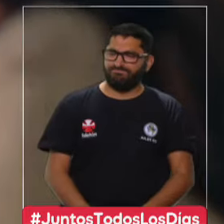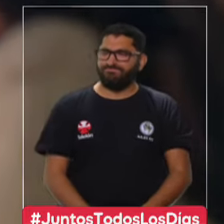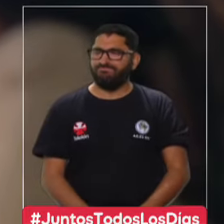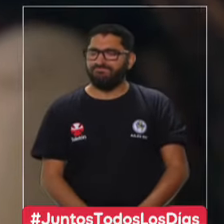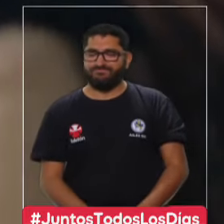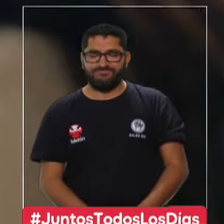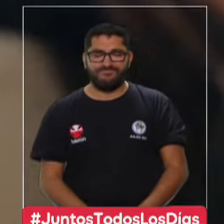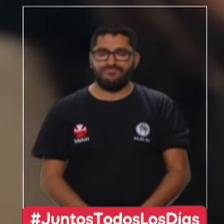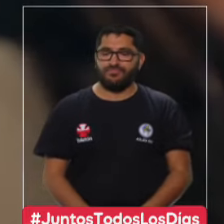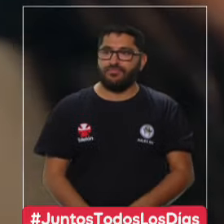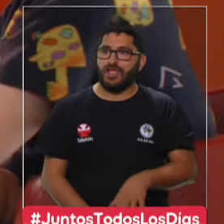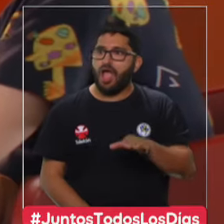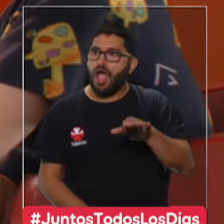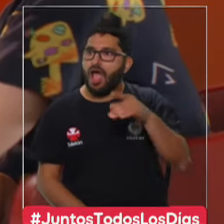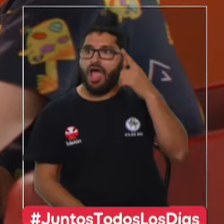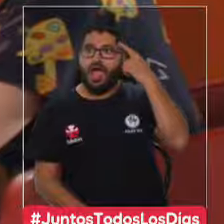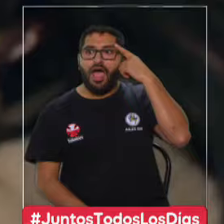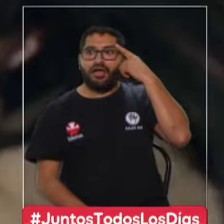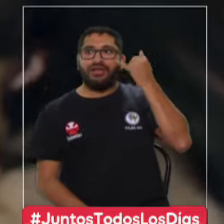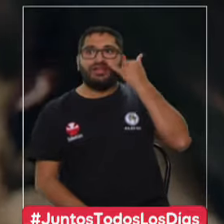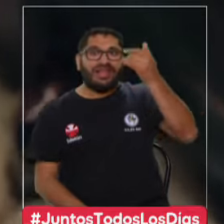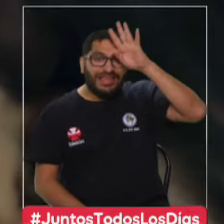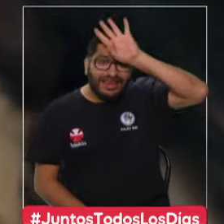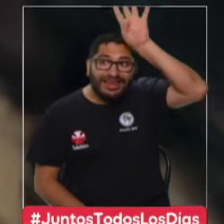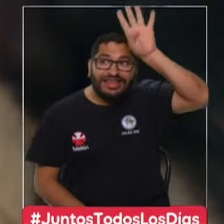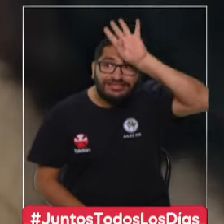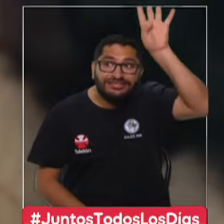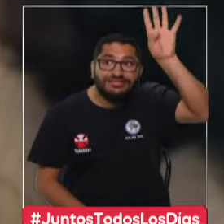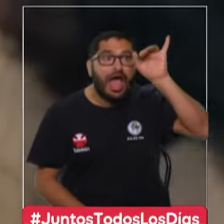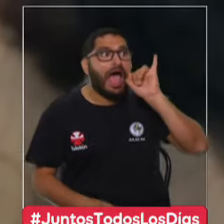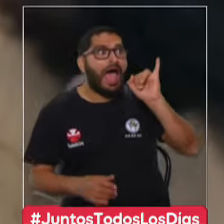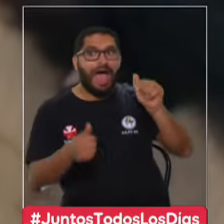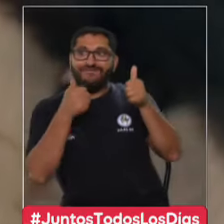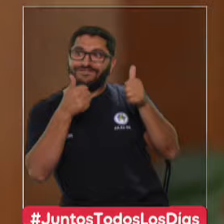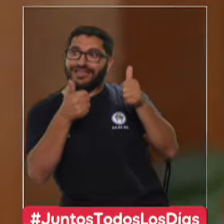¿Y por qué no llamamos al Chris? Buena idea.